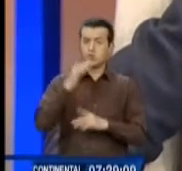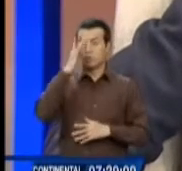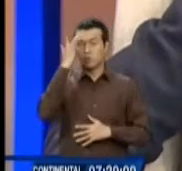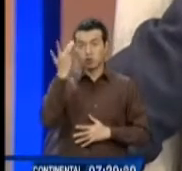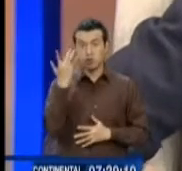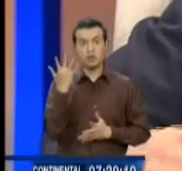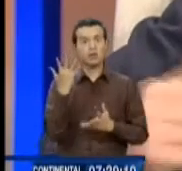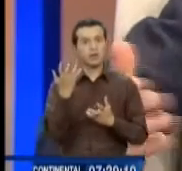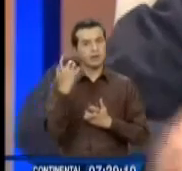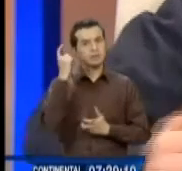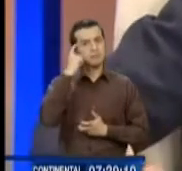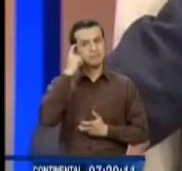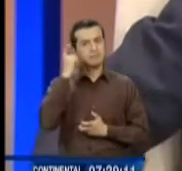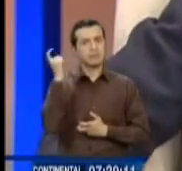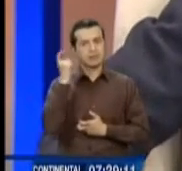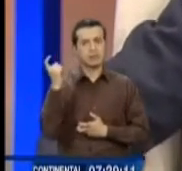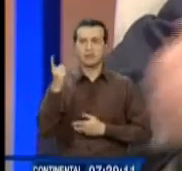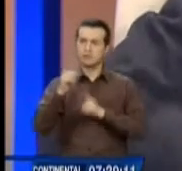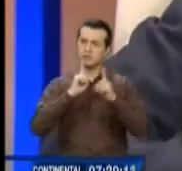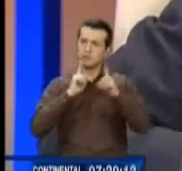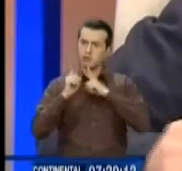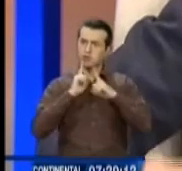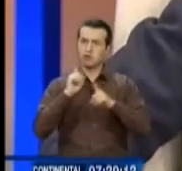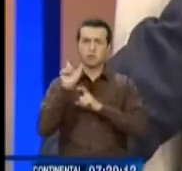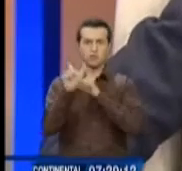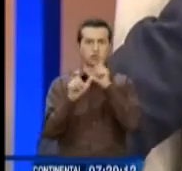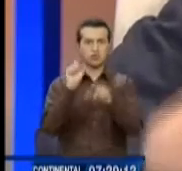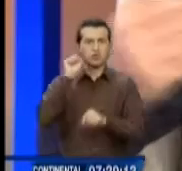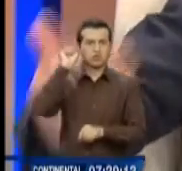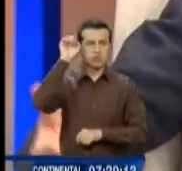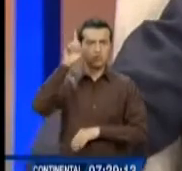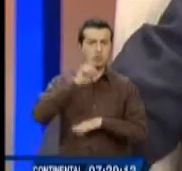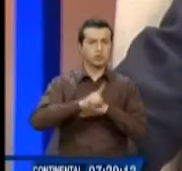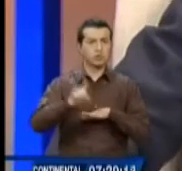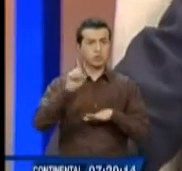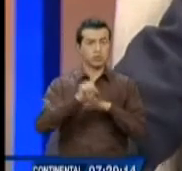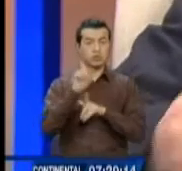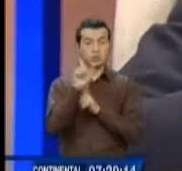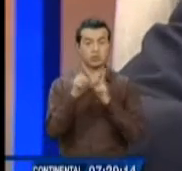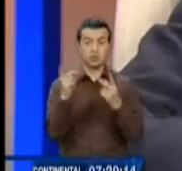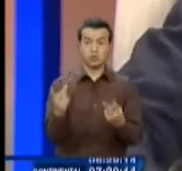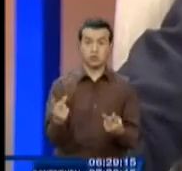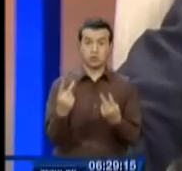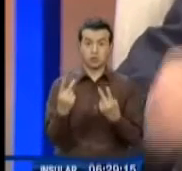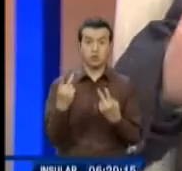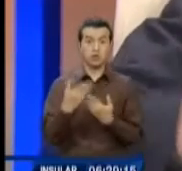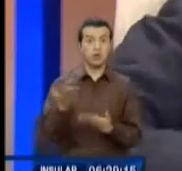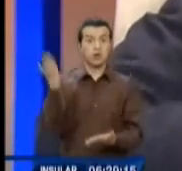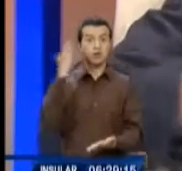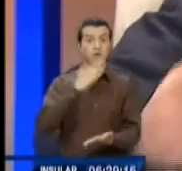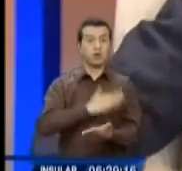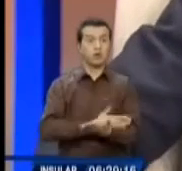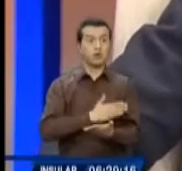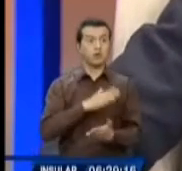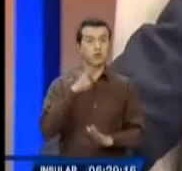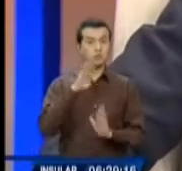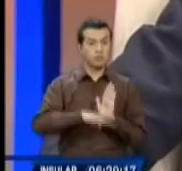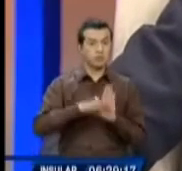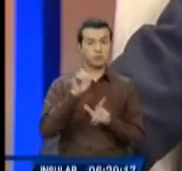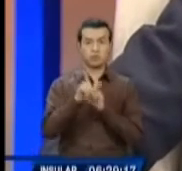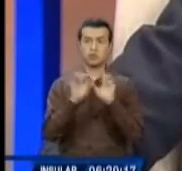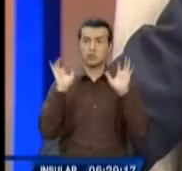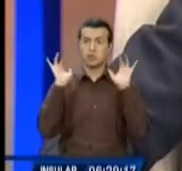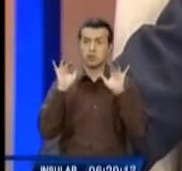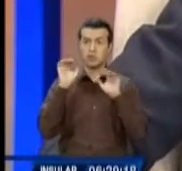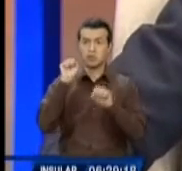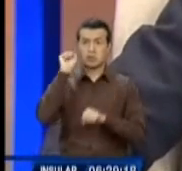alguna manera creemos que tenemos que generar ese diálogo entre los productores de cine y los espectadores, que en los años pasados ha bajado, ¿no?, la afluencia de